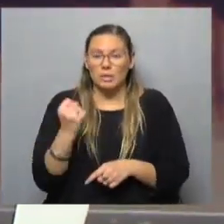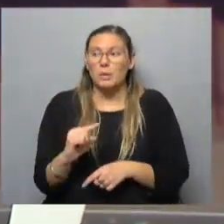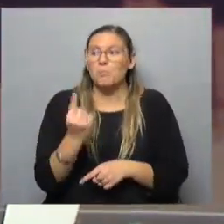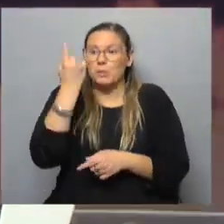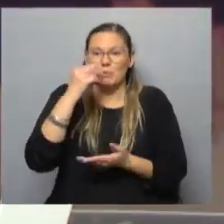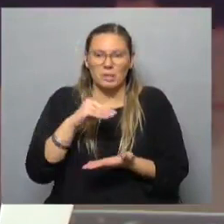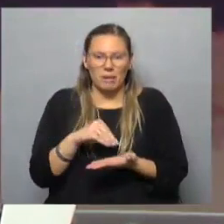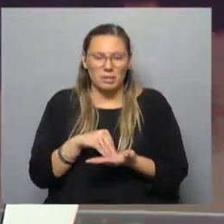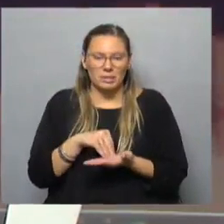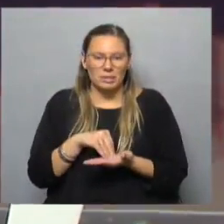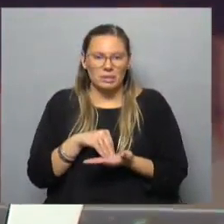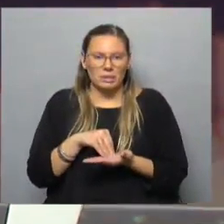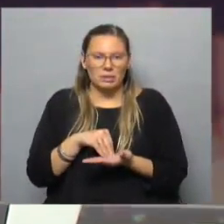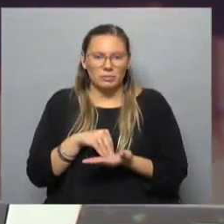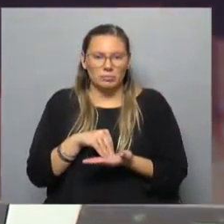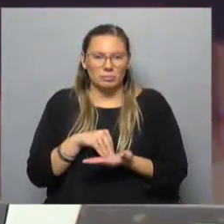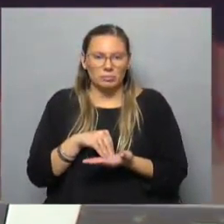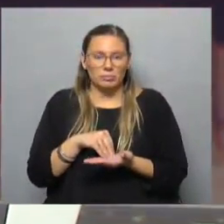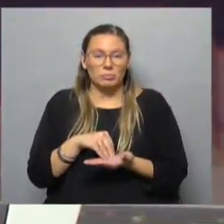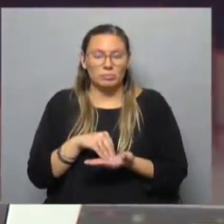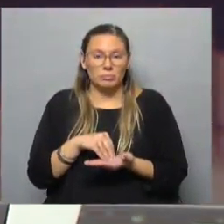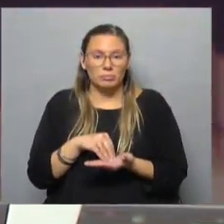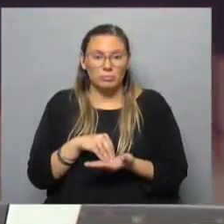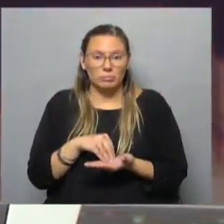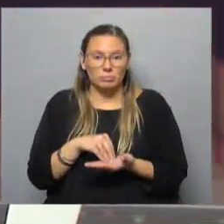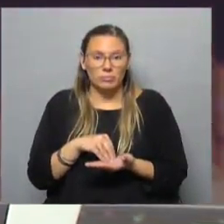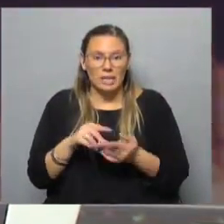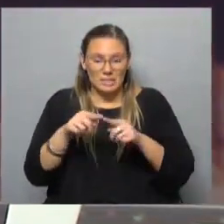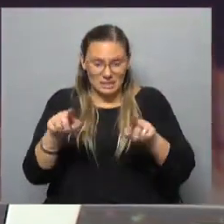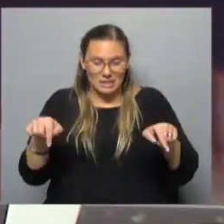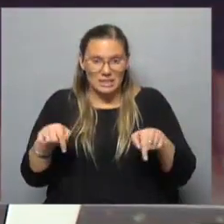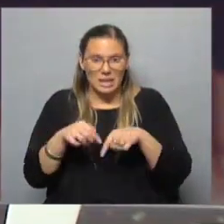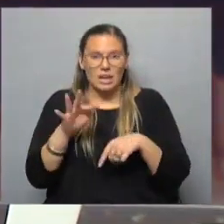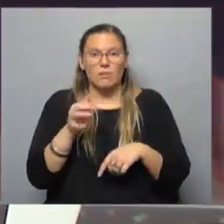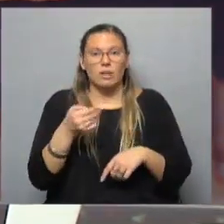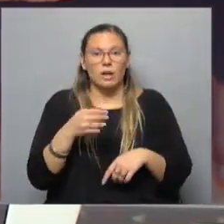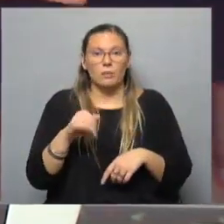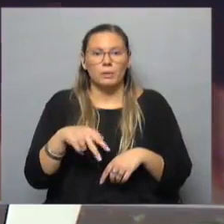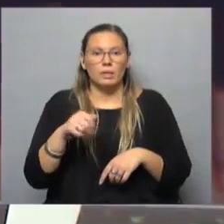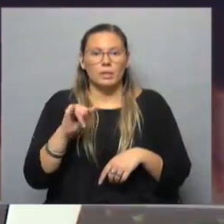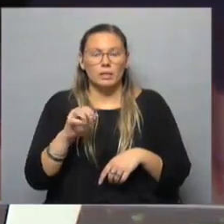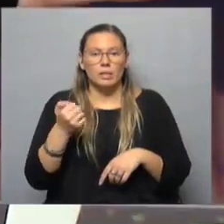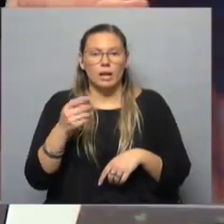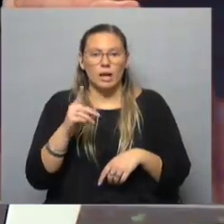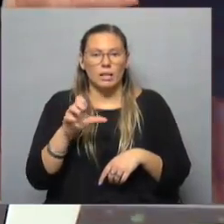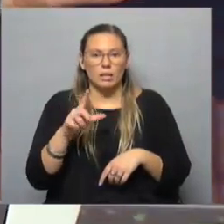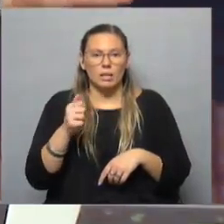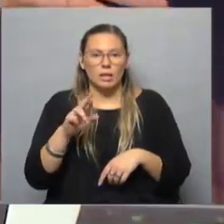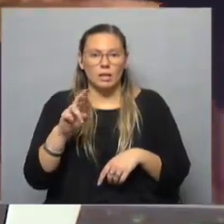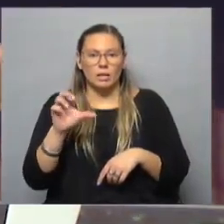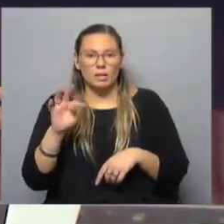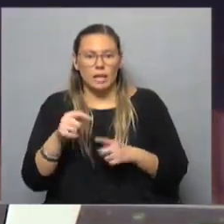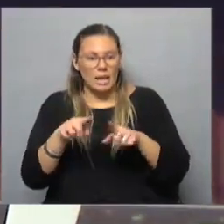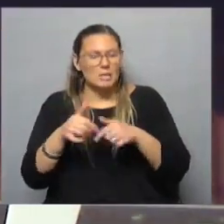primera vez que van a estar en la sala Favini del Auditorio de la Reta, que es la sala más